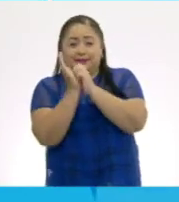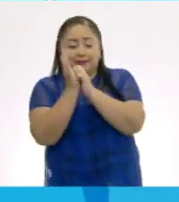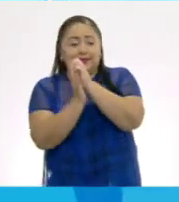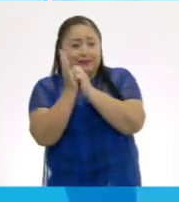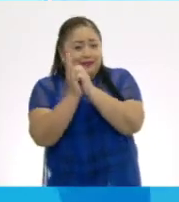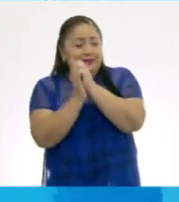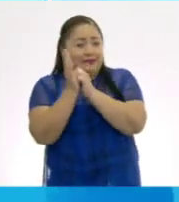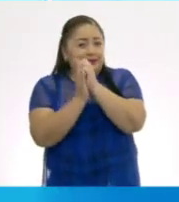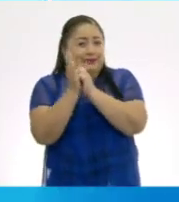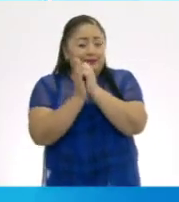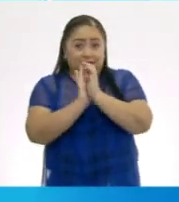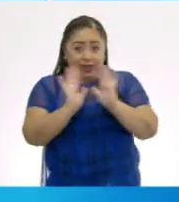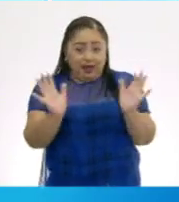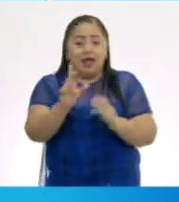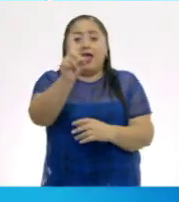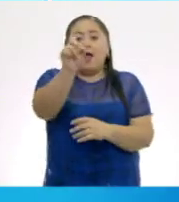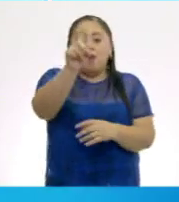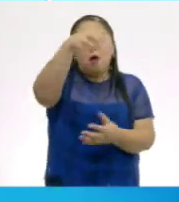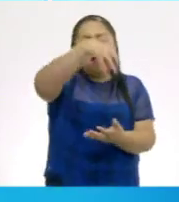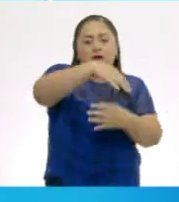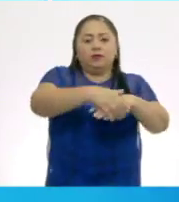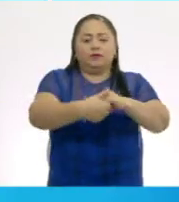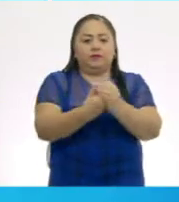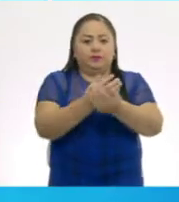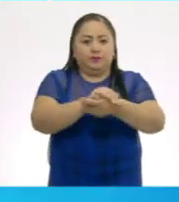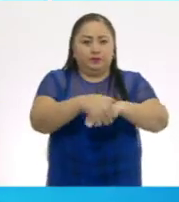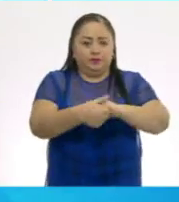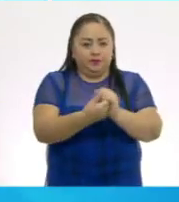uñas. Enjuaga tus manos con agua.